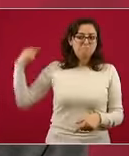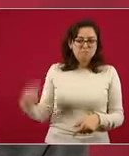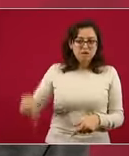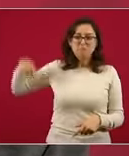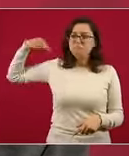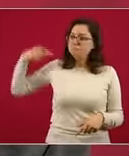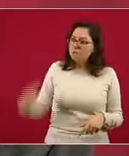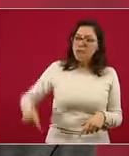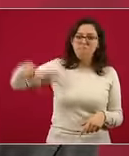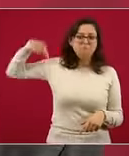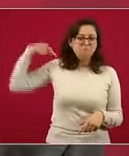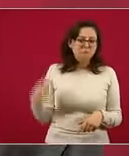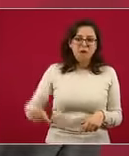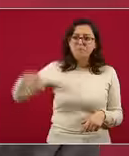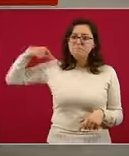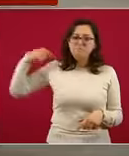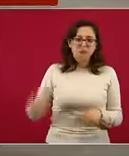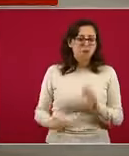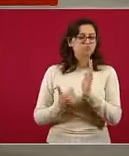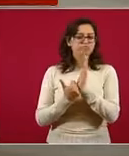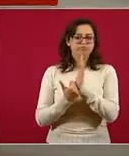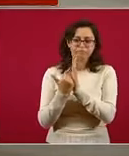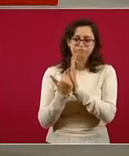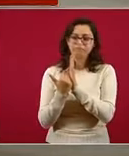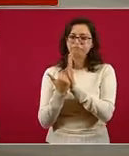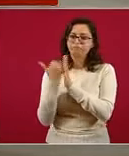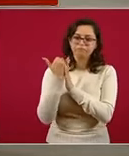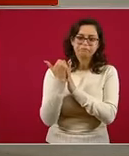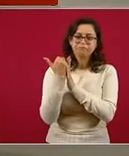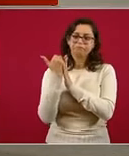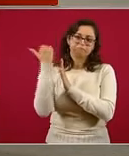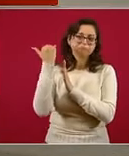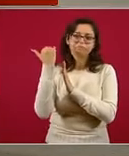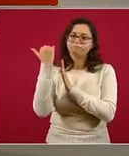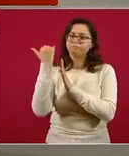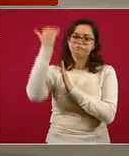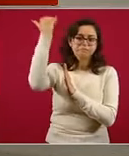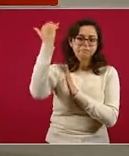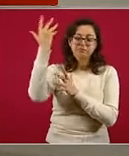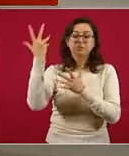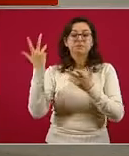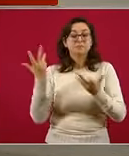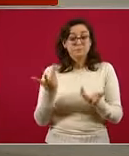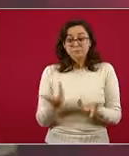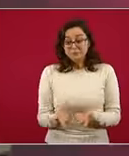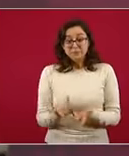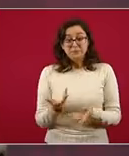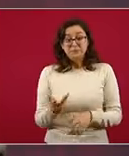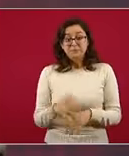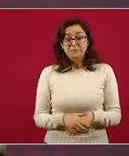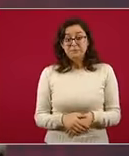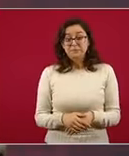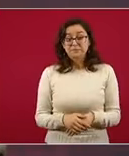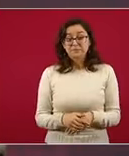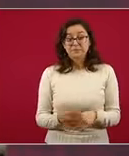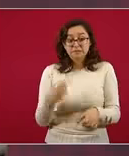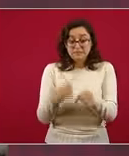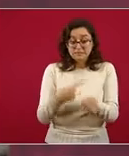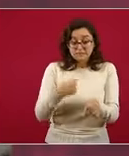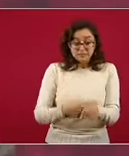misma trayectoria, es decir, en ascenso, en este caso, una vez que ha empezado. Las epidemias de